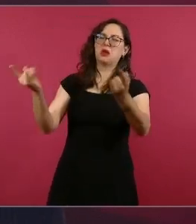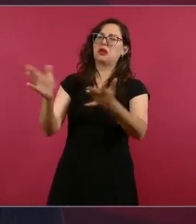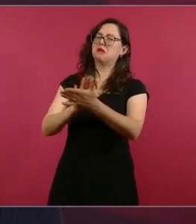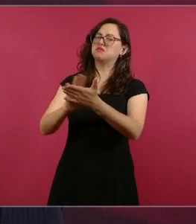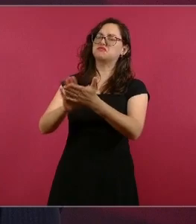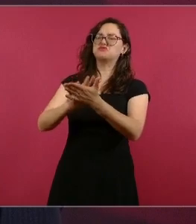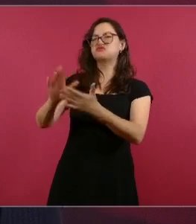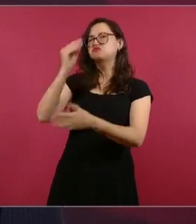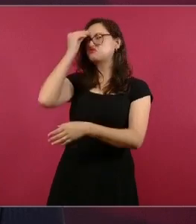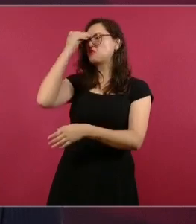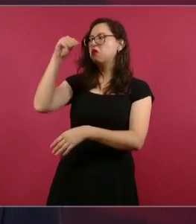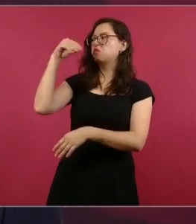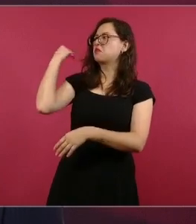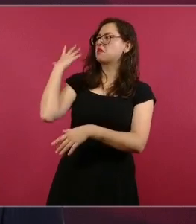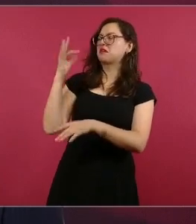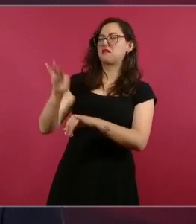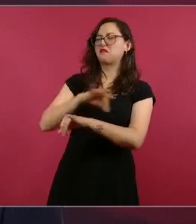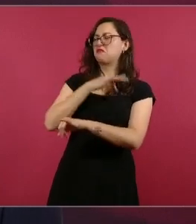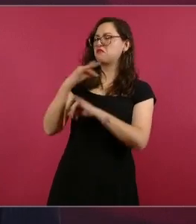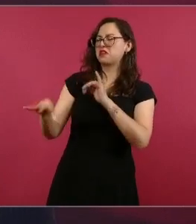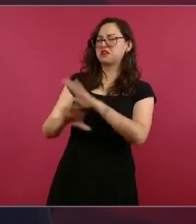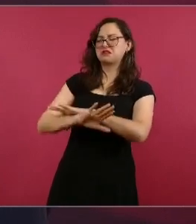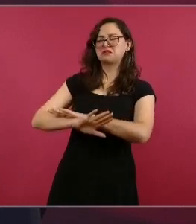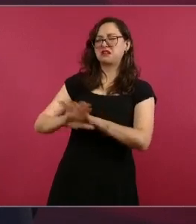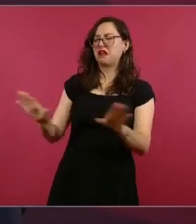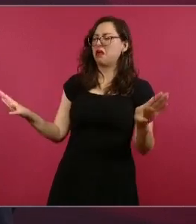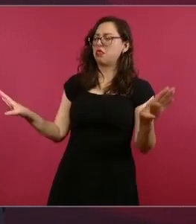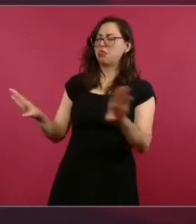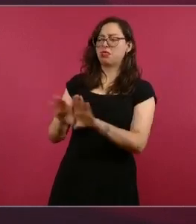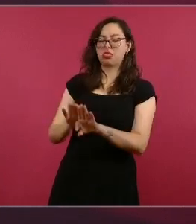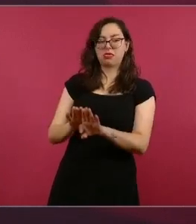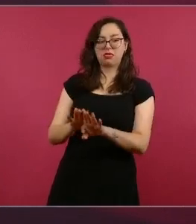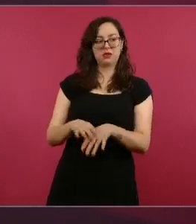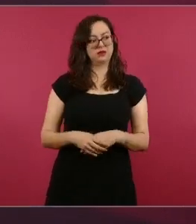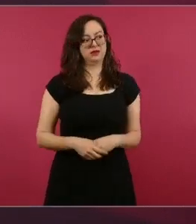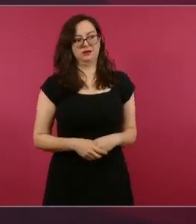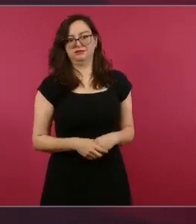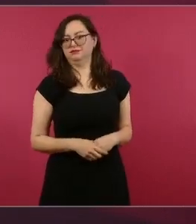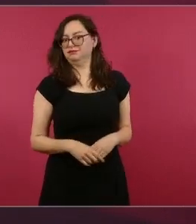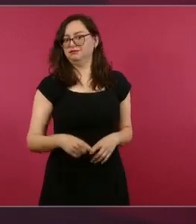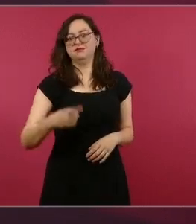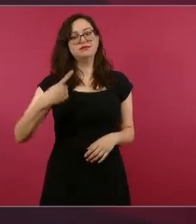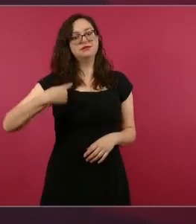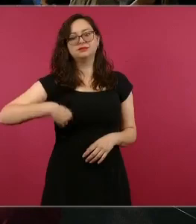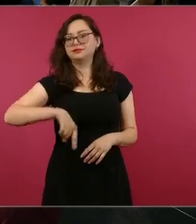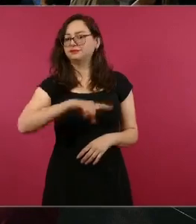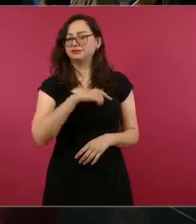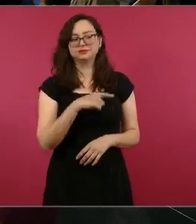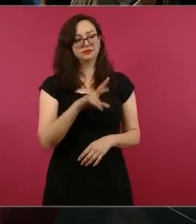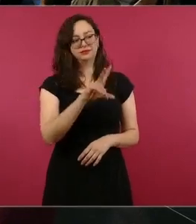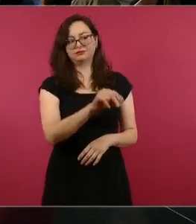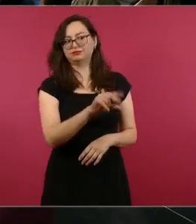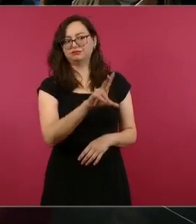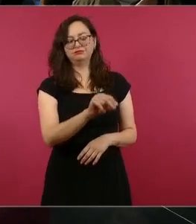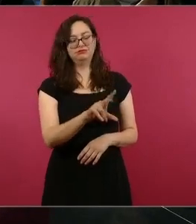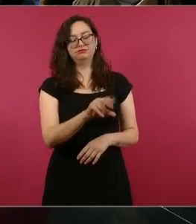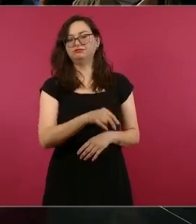porque en eso nos inspiramos. Además, es, como lo he dicho muchas veces, muy